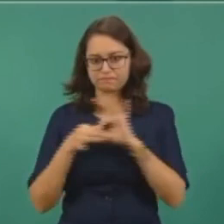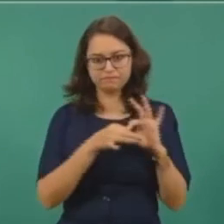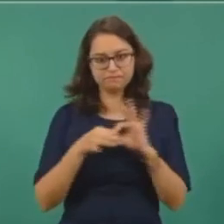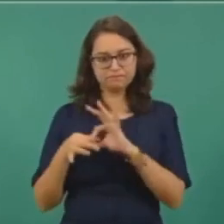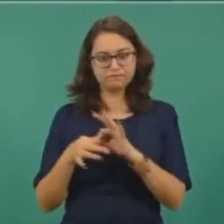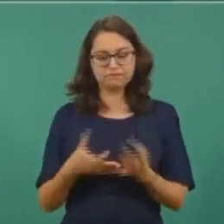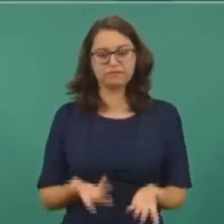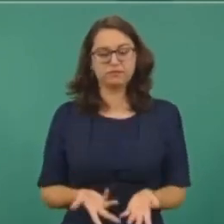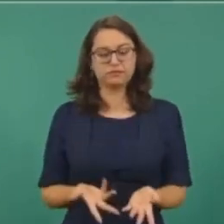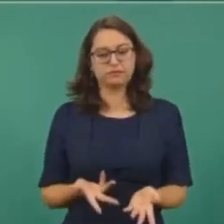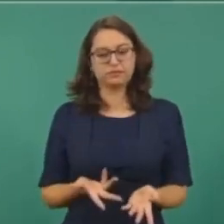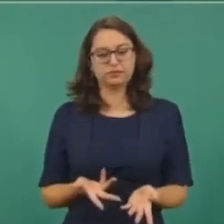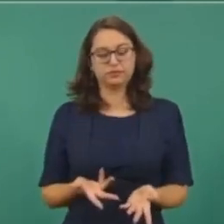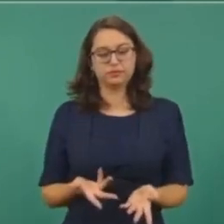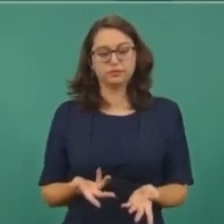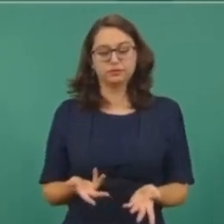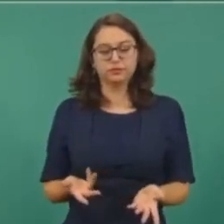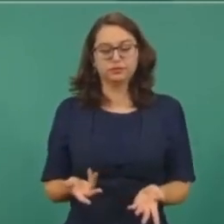Todo esto